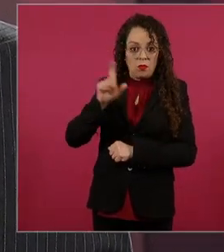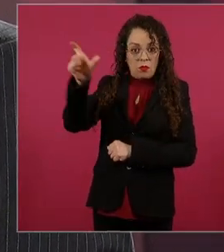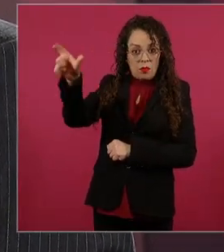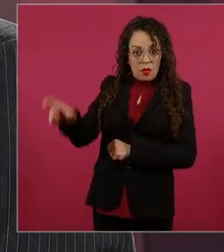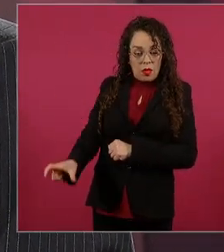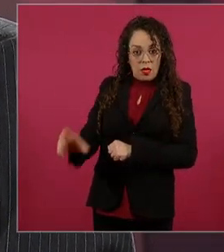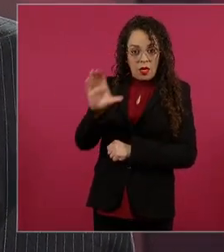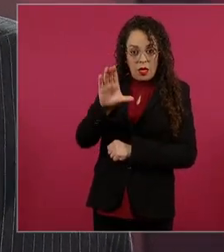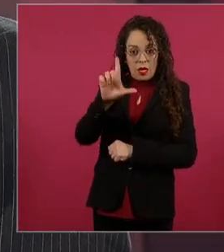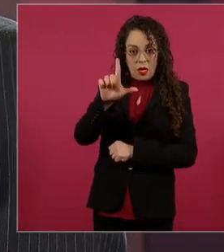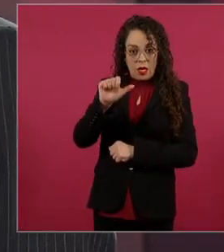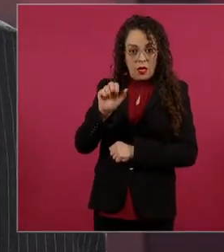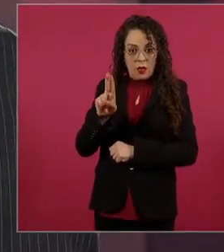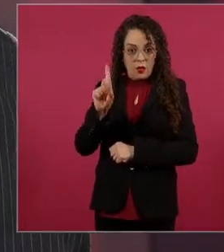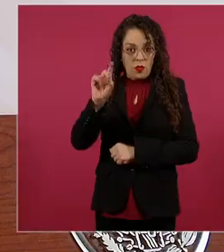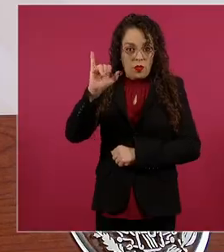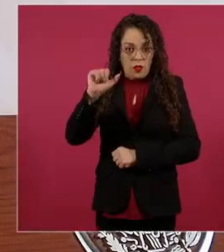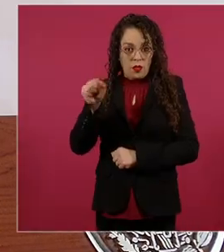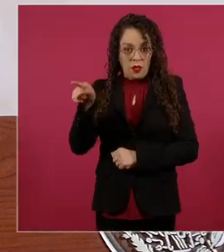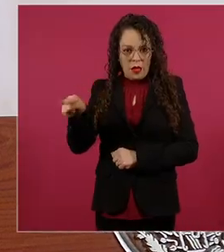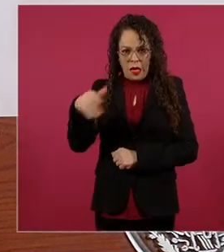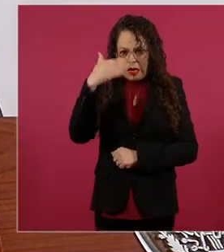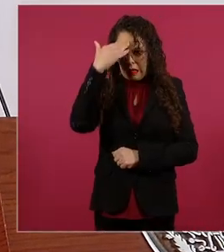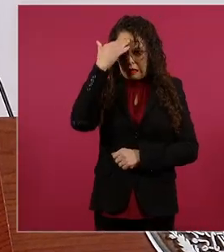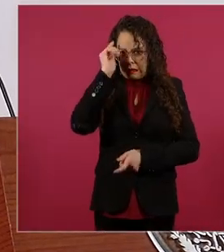Que Conocen la historia